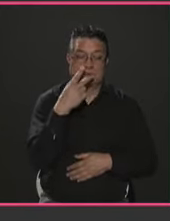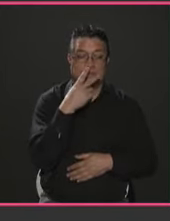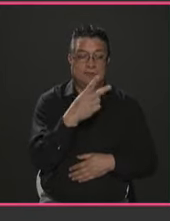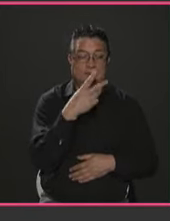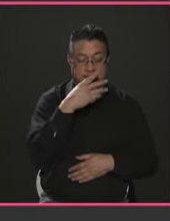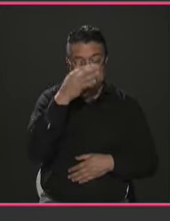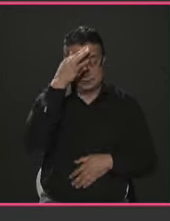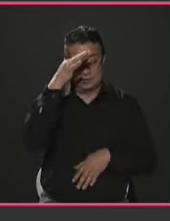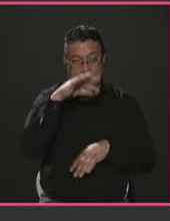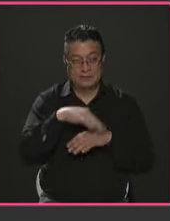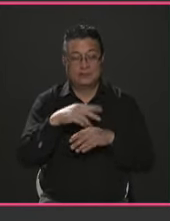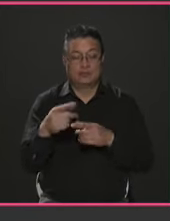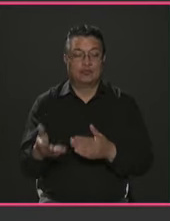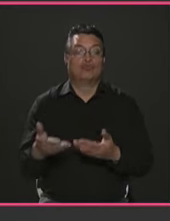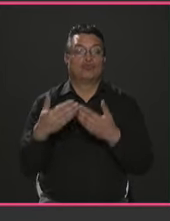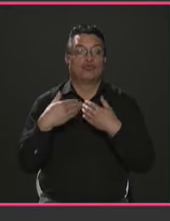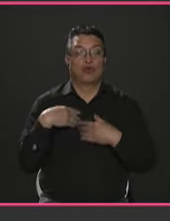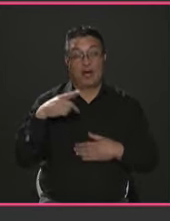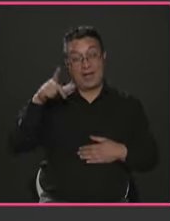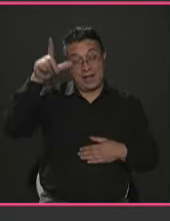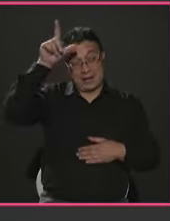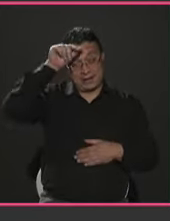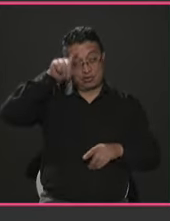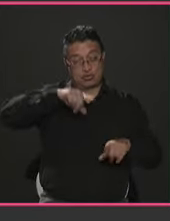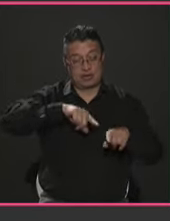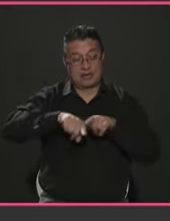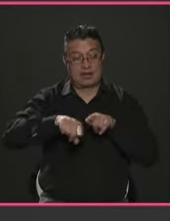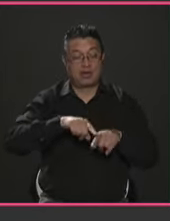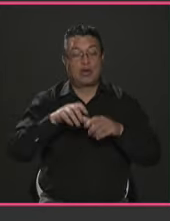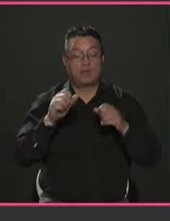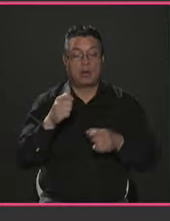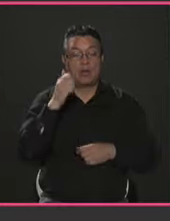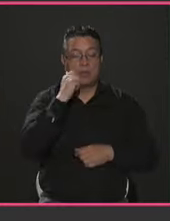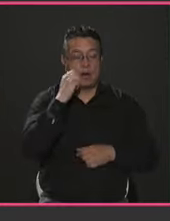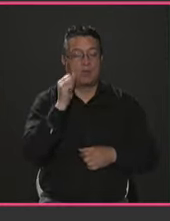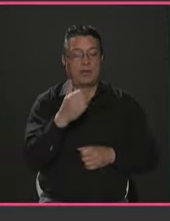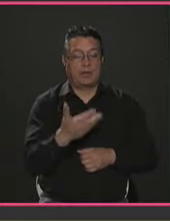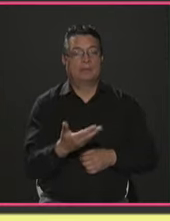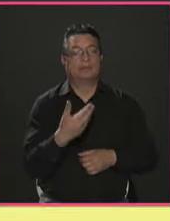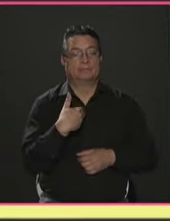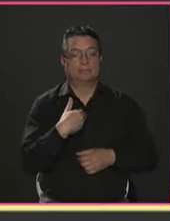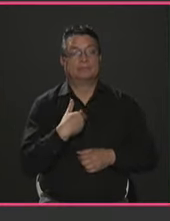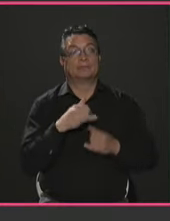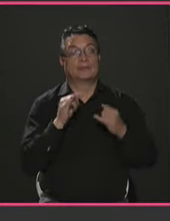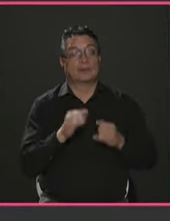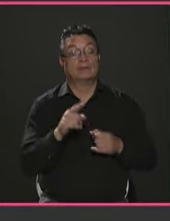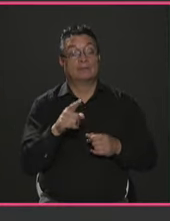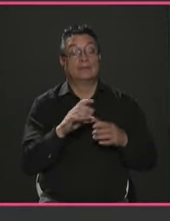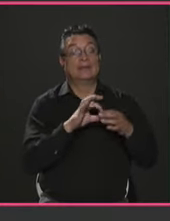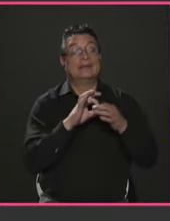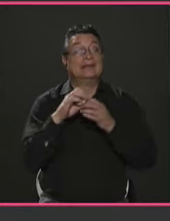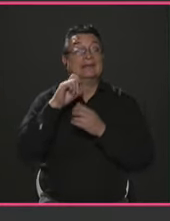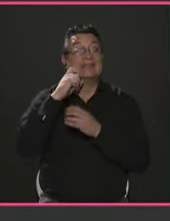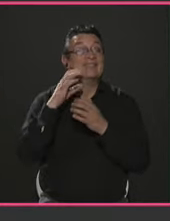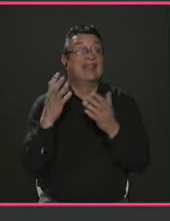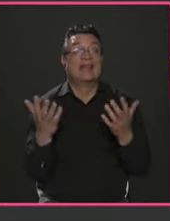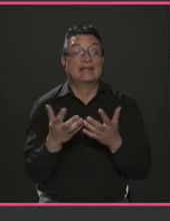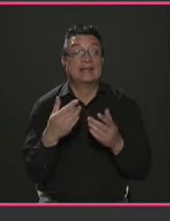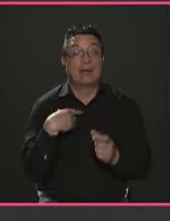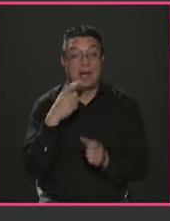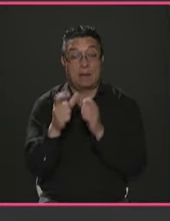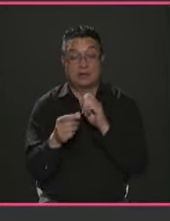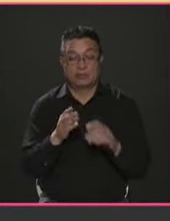las infecciones que vienen de los rededores y que los humanos pueden infectarse esto significa que las personas tienen que ir en